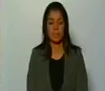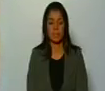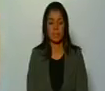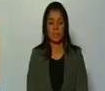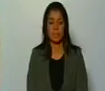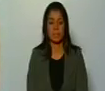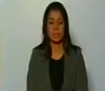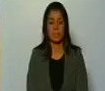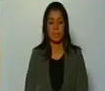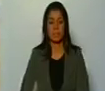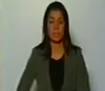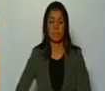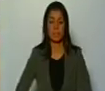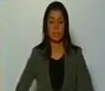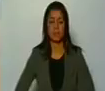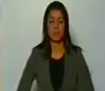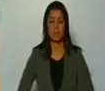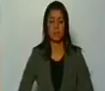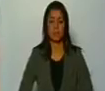No debería estar comentando.